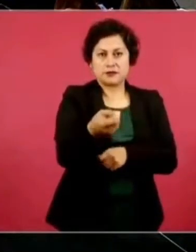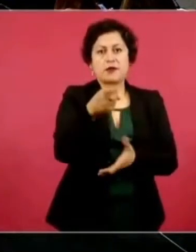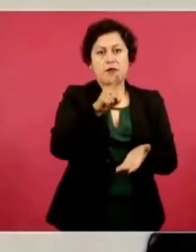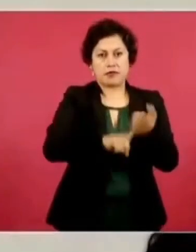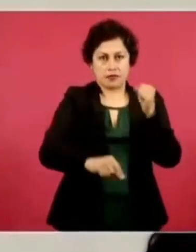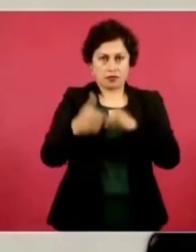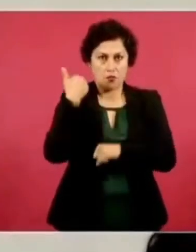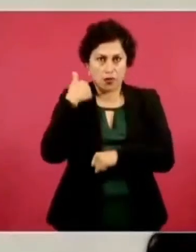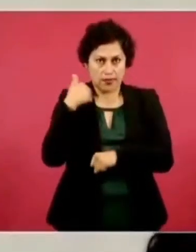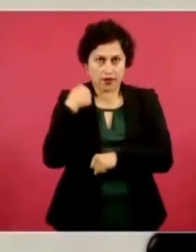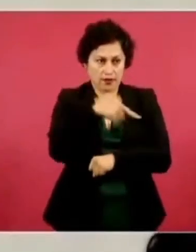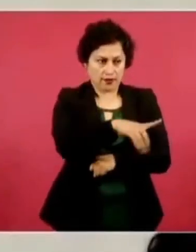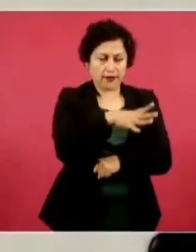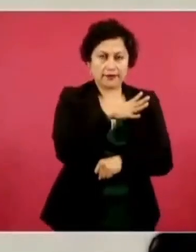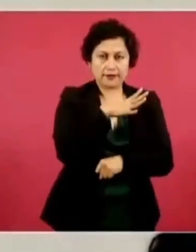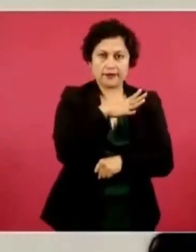Jalisco,